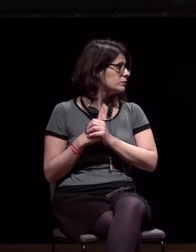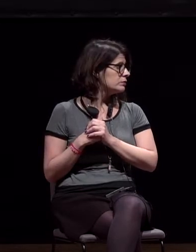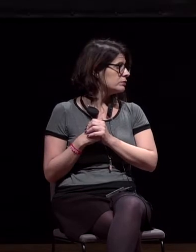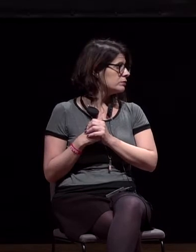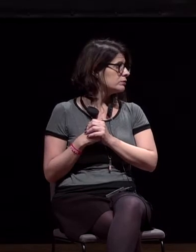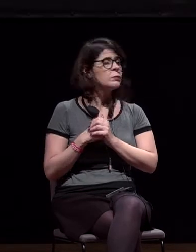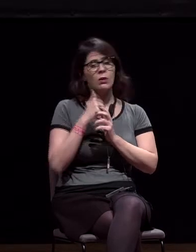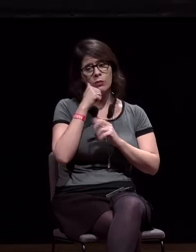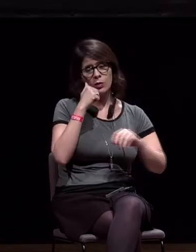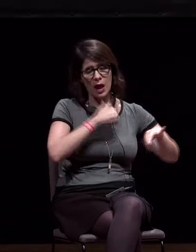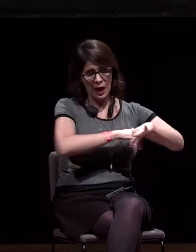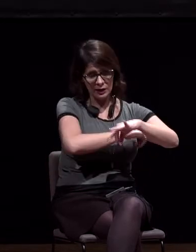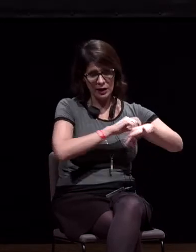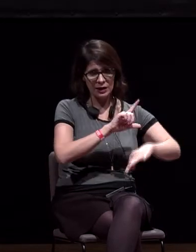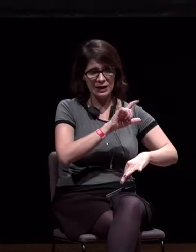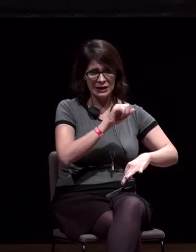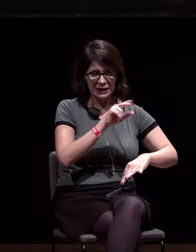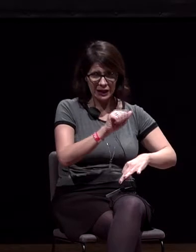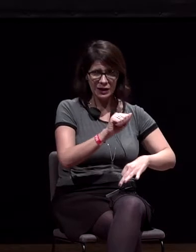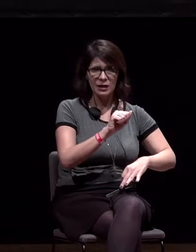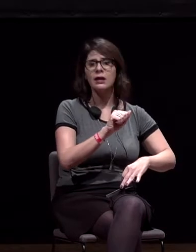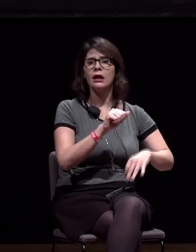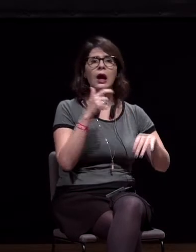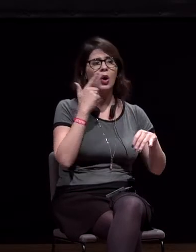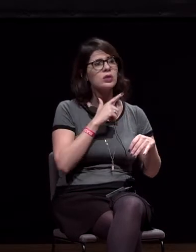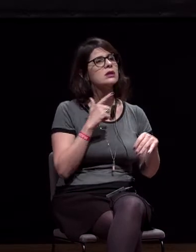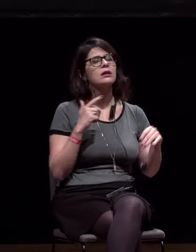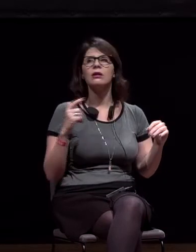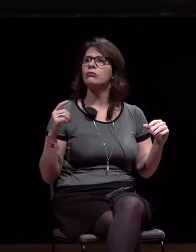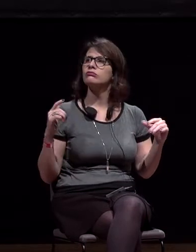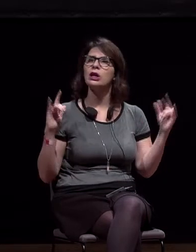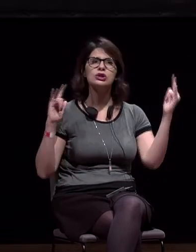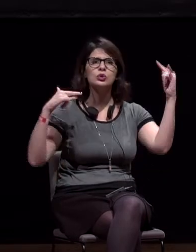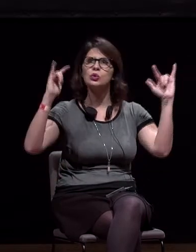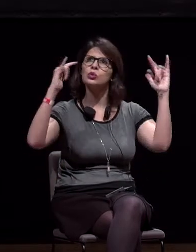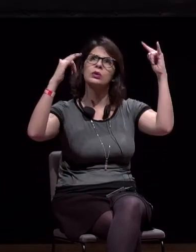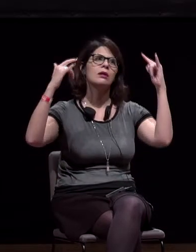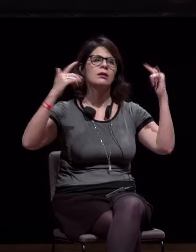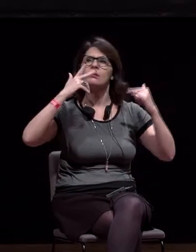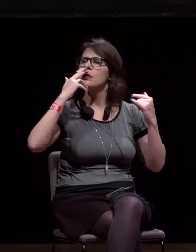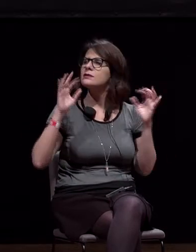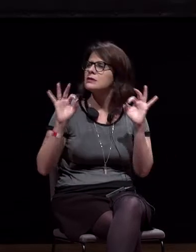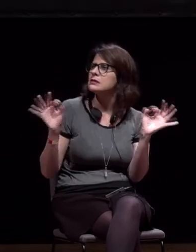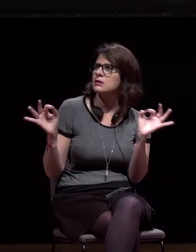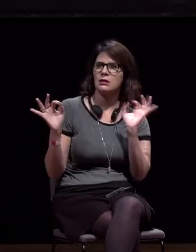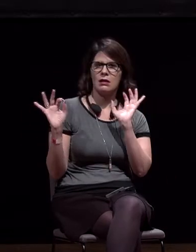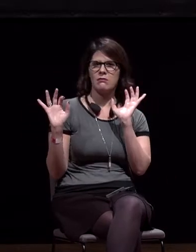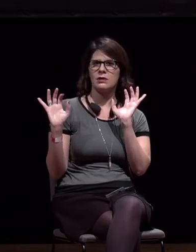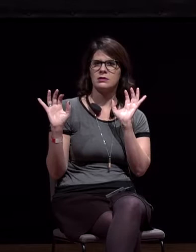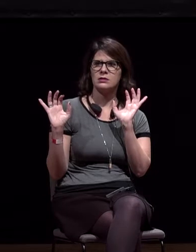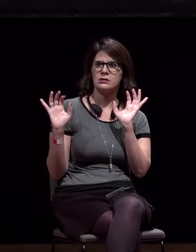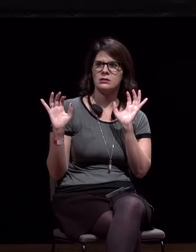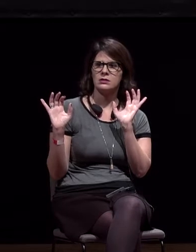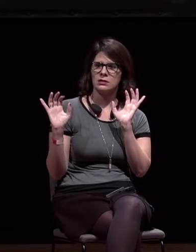una materialidad pobre, es decir, aparente, donde la estructura también fuera aparente, donde ese aspecto inacabado